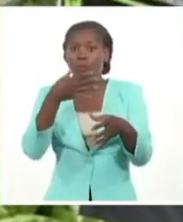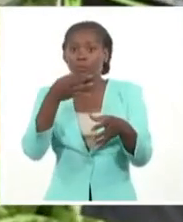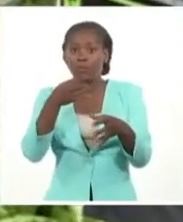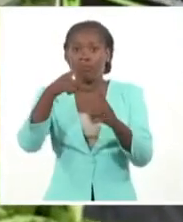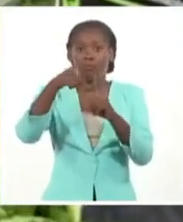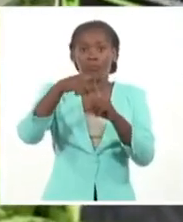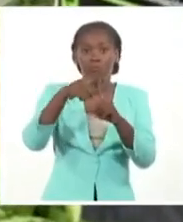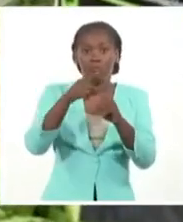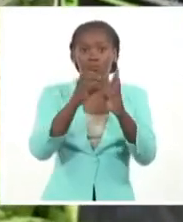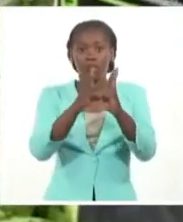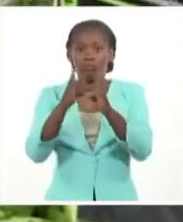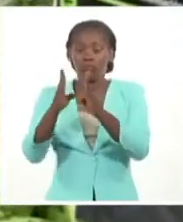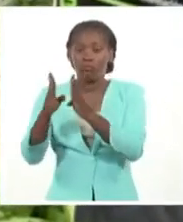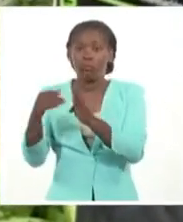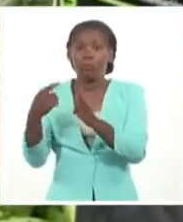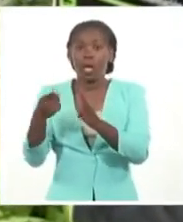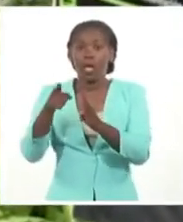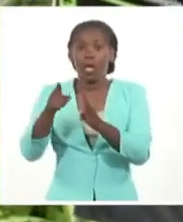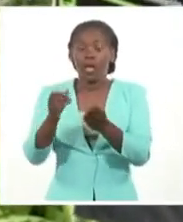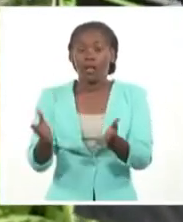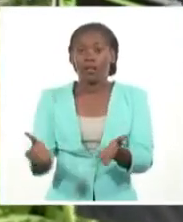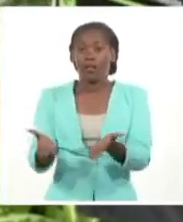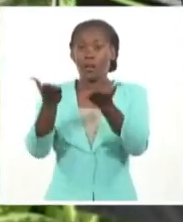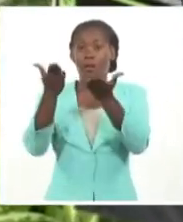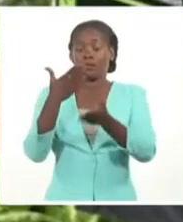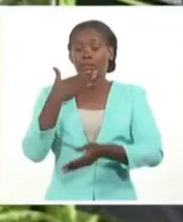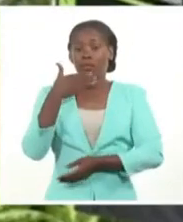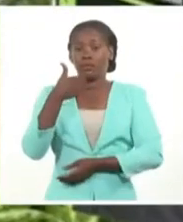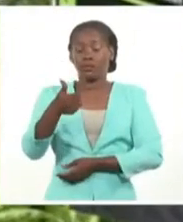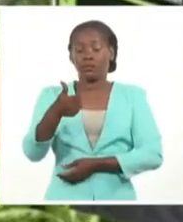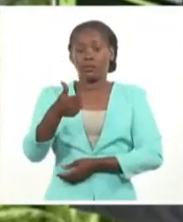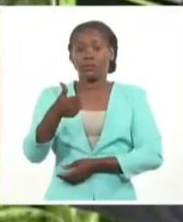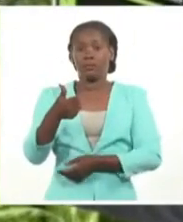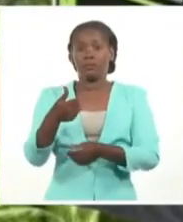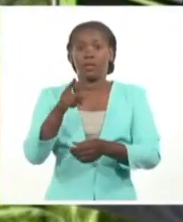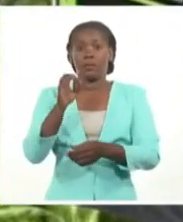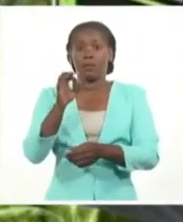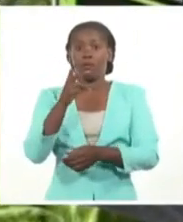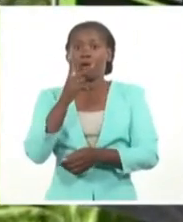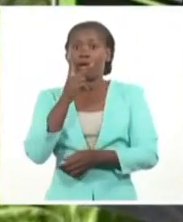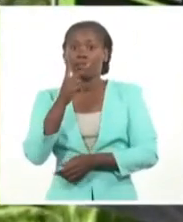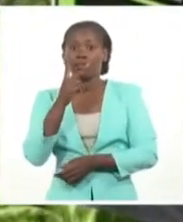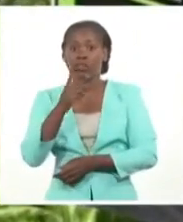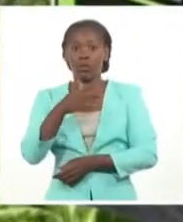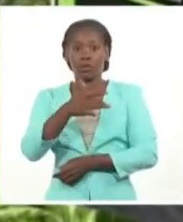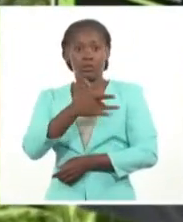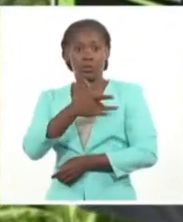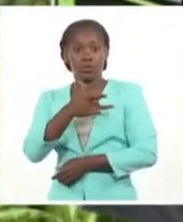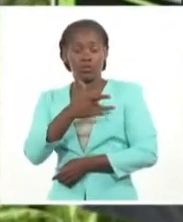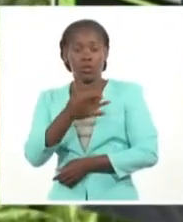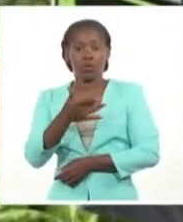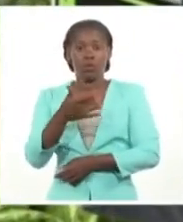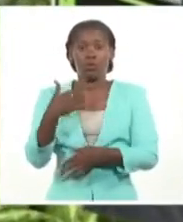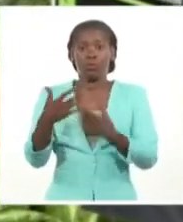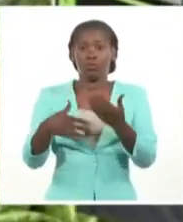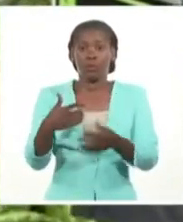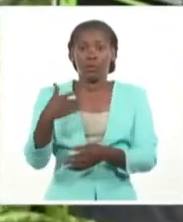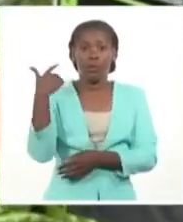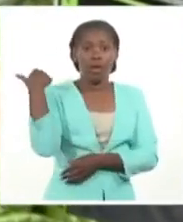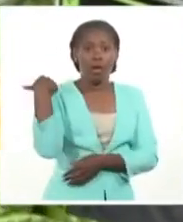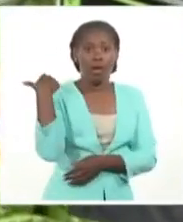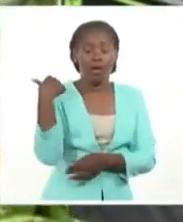grupo multidisciplinario que incluye tanto clínico, cardiología, intensiva como